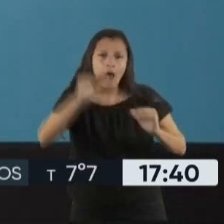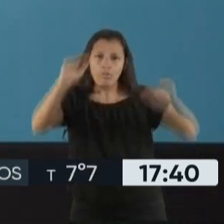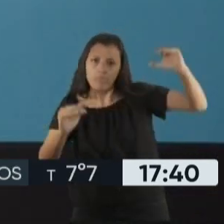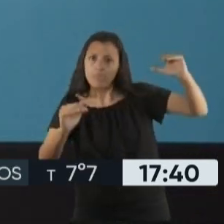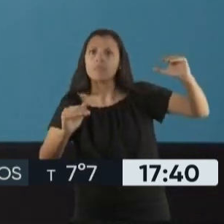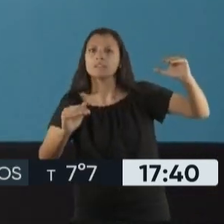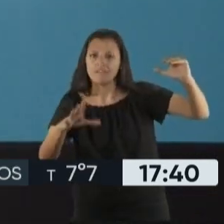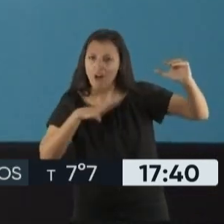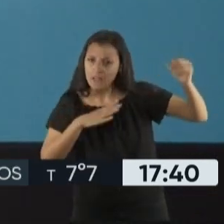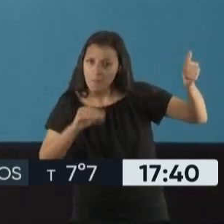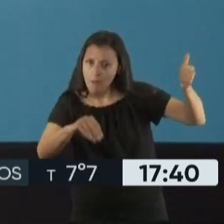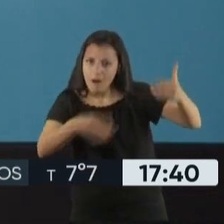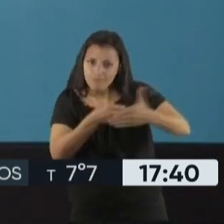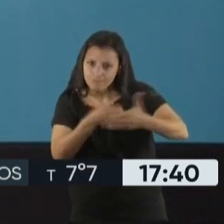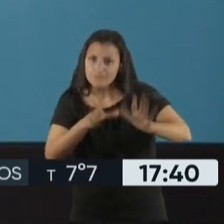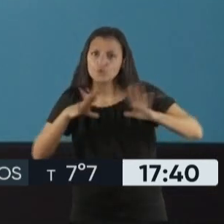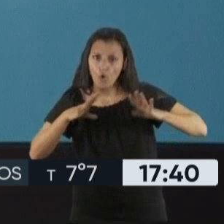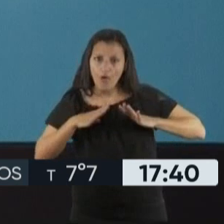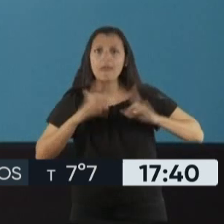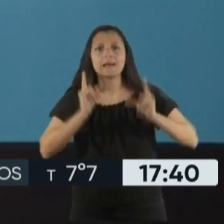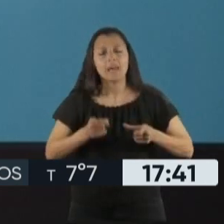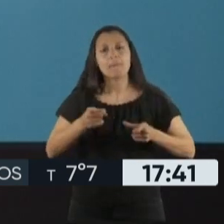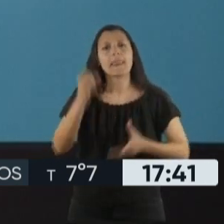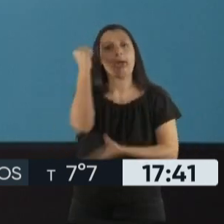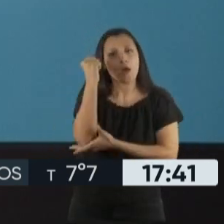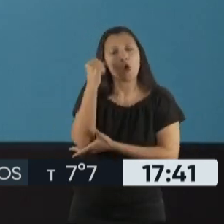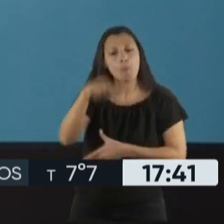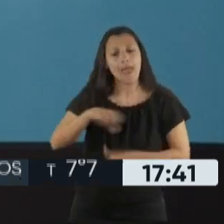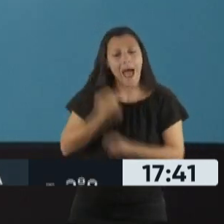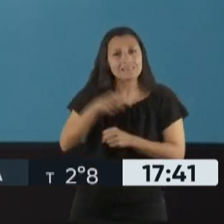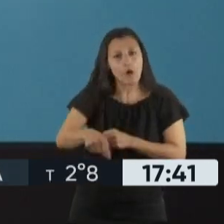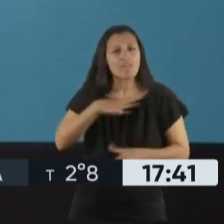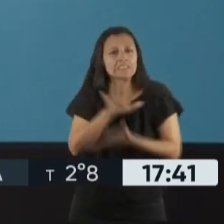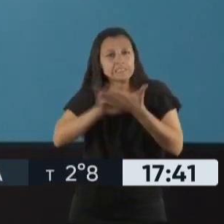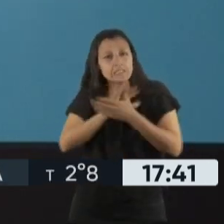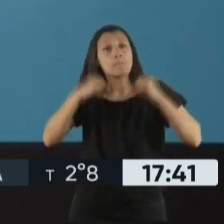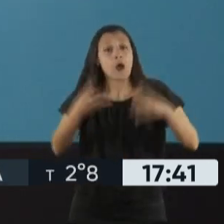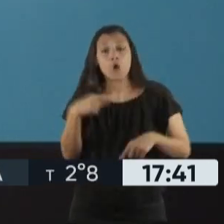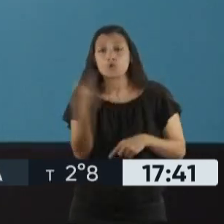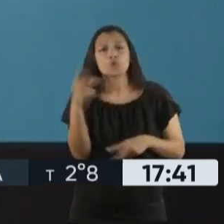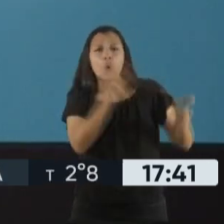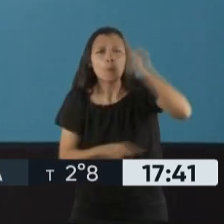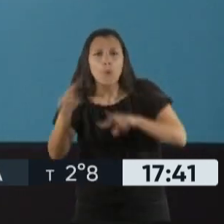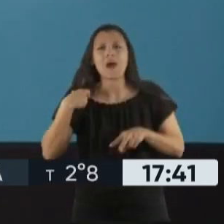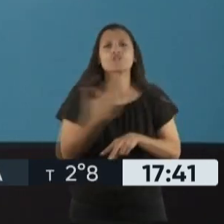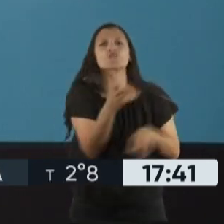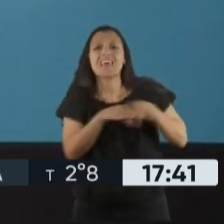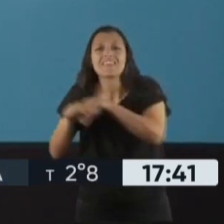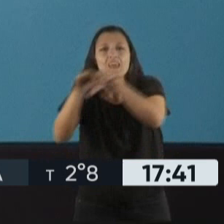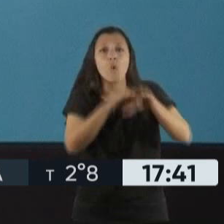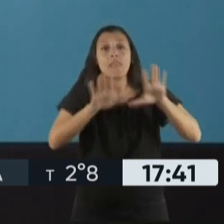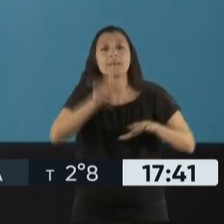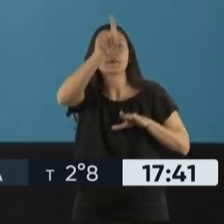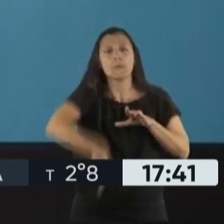economía que no logra una pujanza en la demanda. Y nosotros necesitamos construir una sociedad más equitativa en la cual el crecimiento